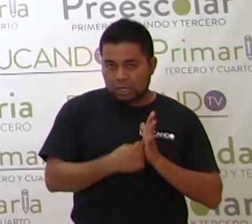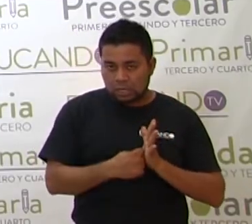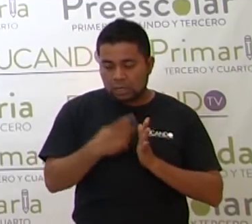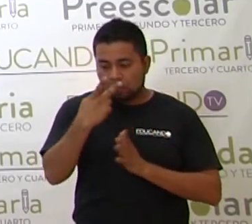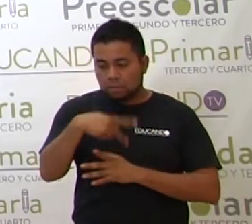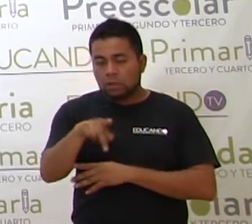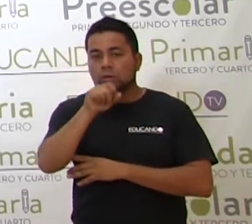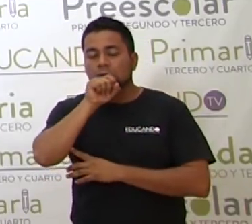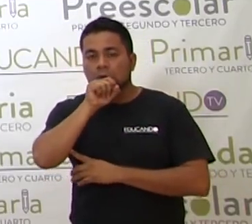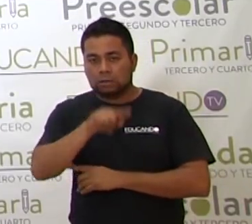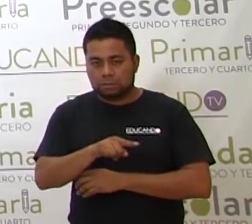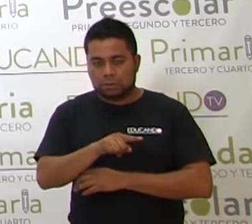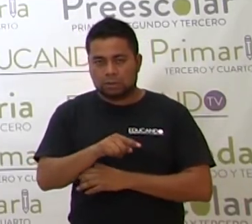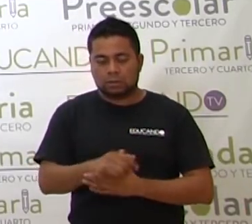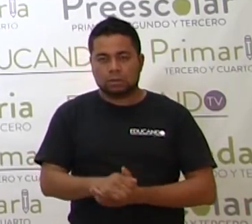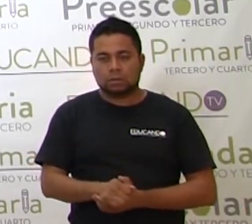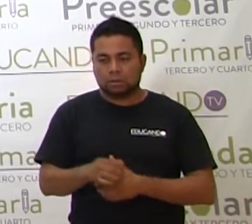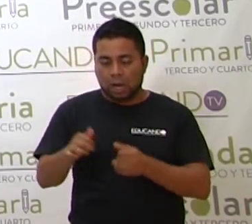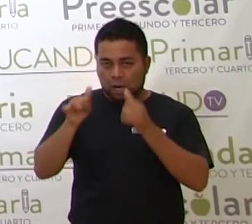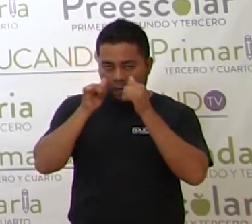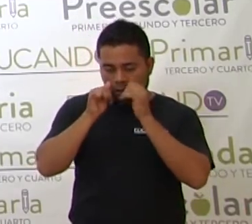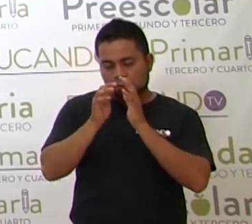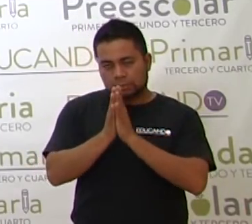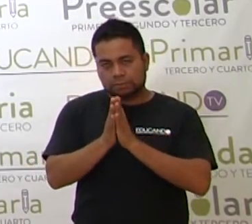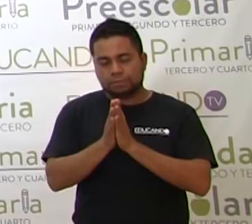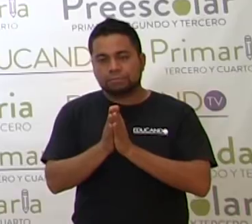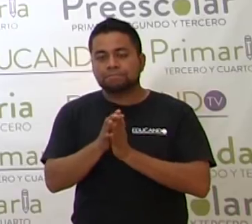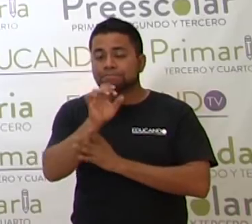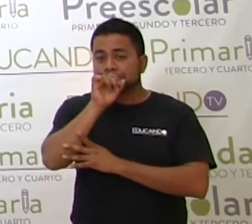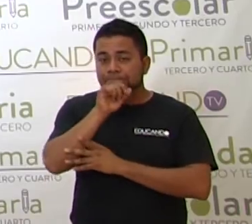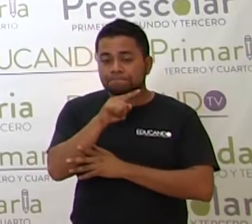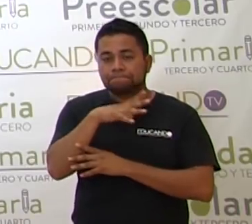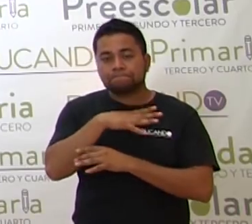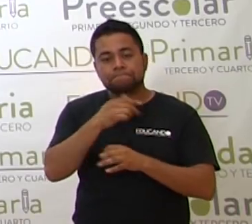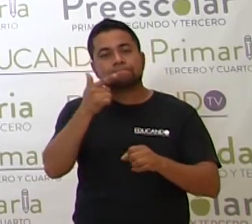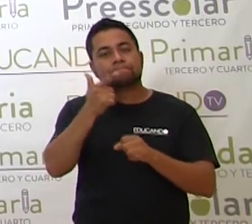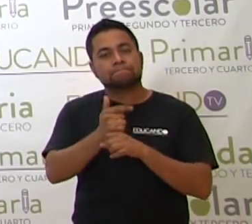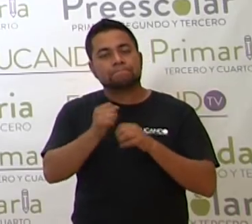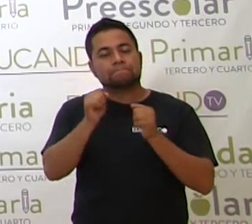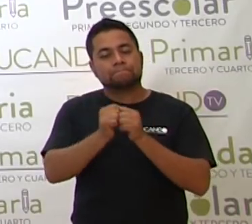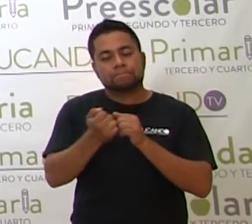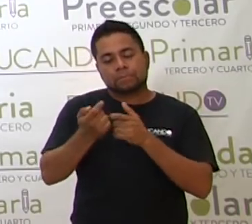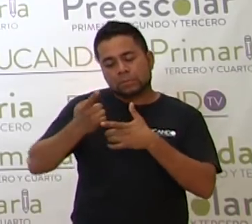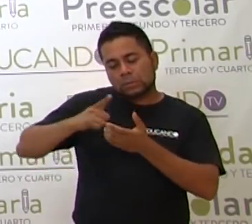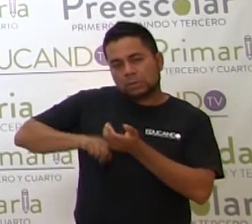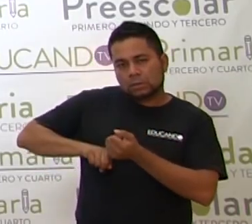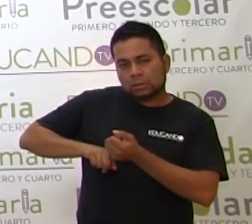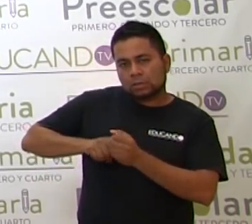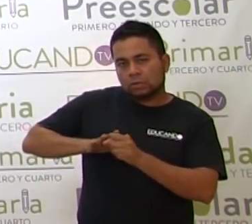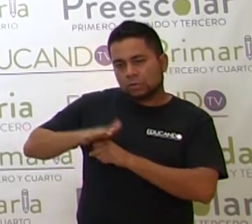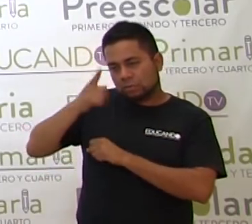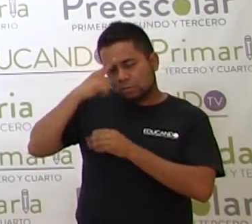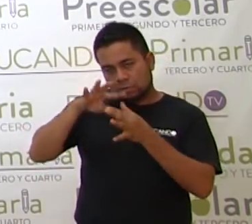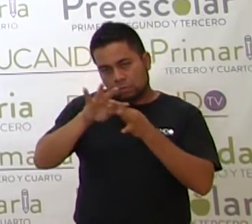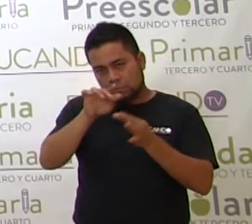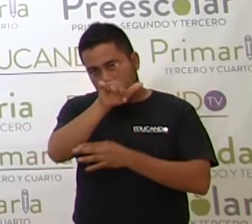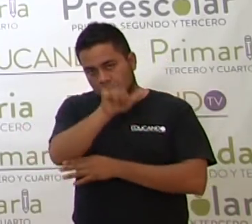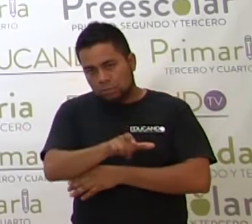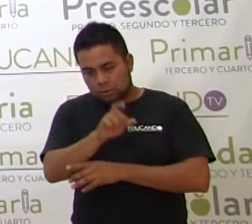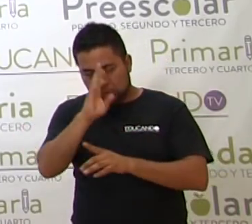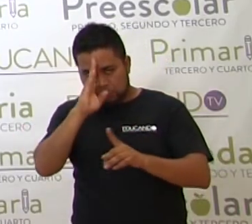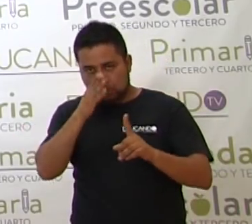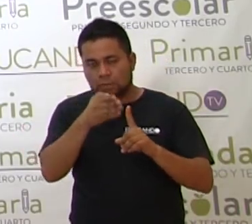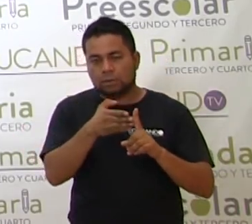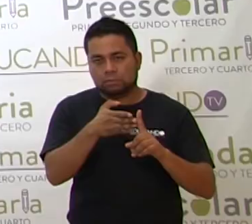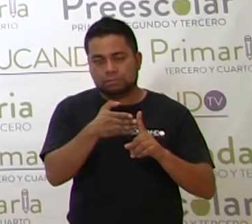pero también, mucha atención, podemos encontrarla dentro de lo que es una descripción